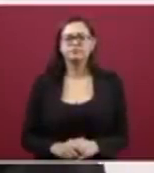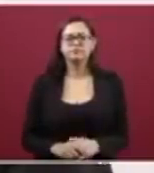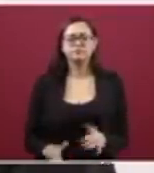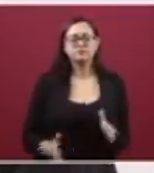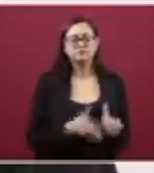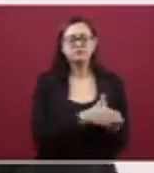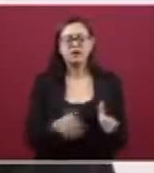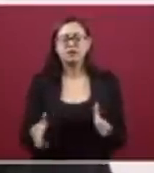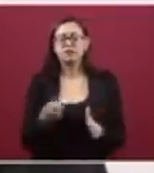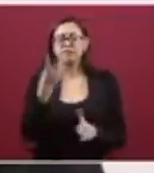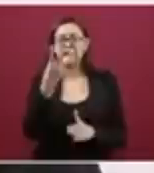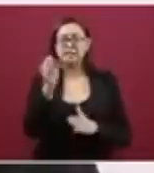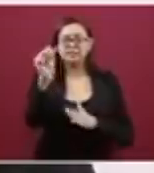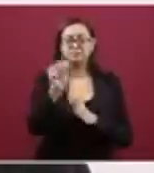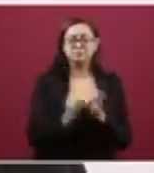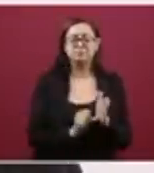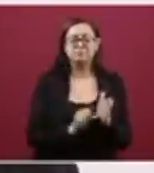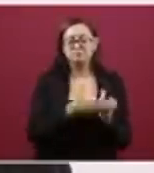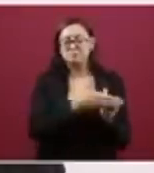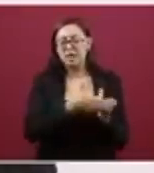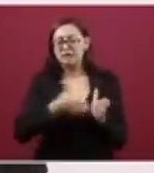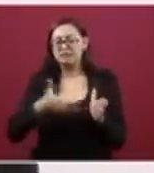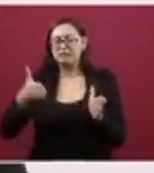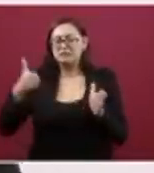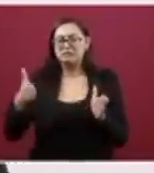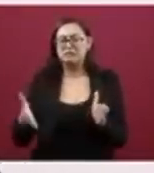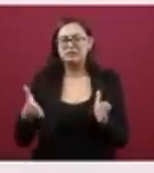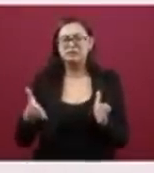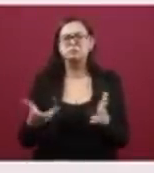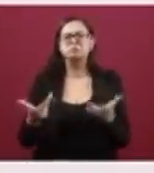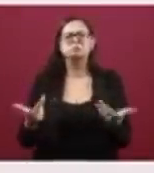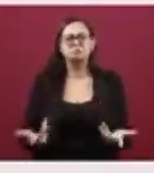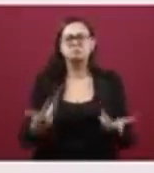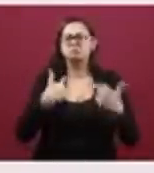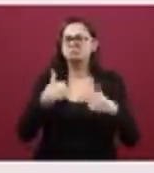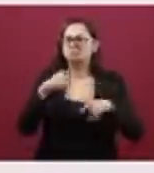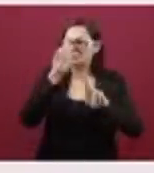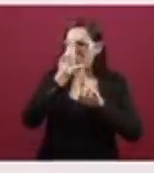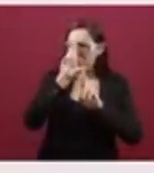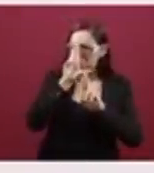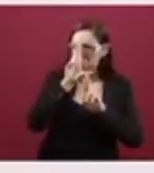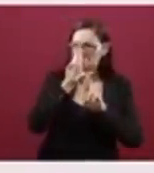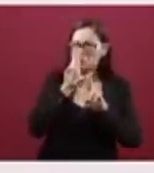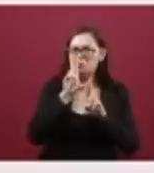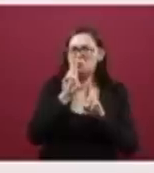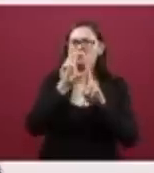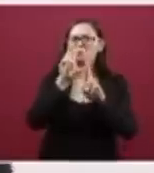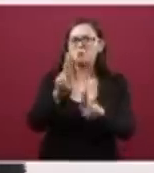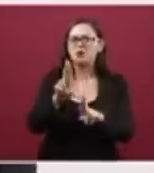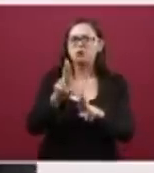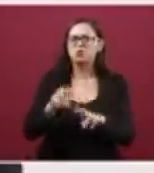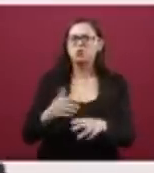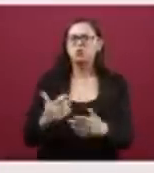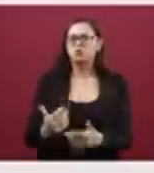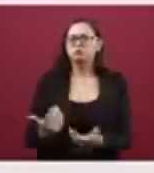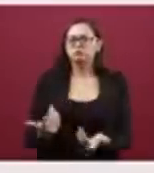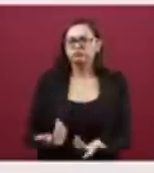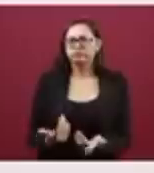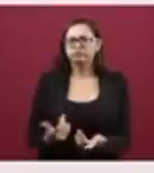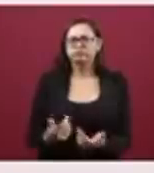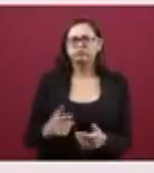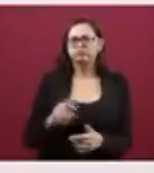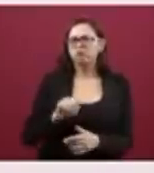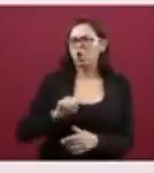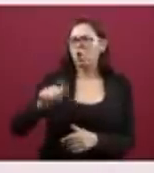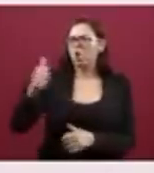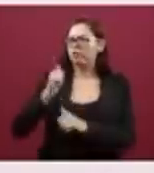3 meses hemos mantenido una relación de respeto a las autonomías de los